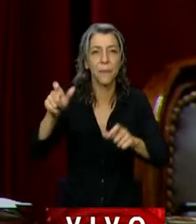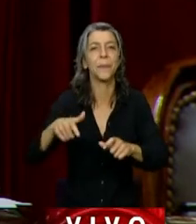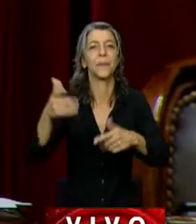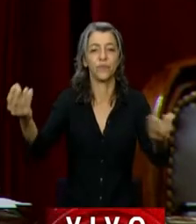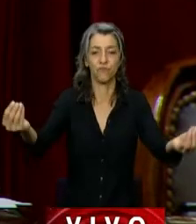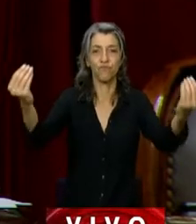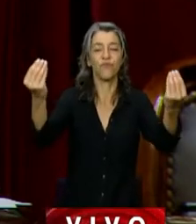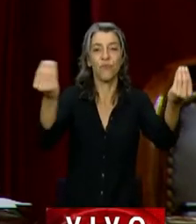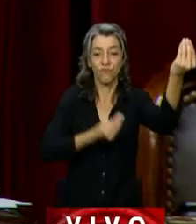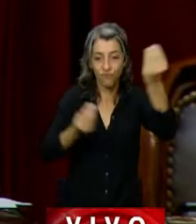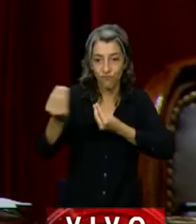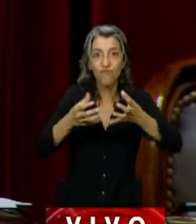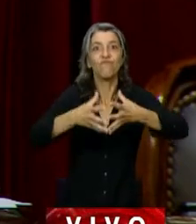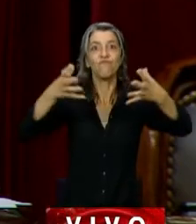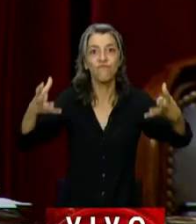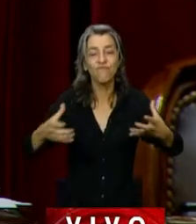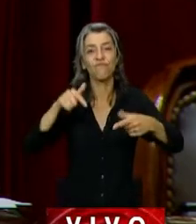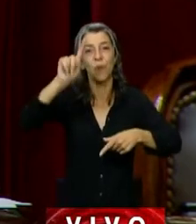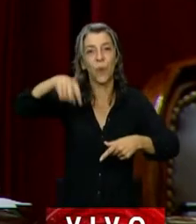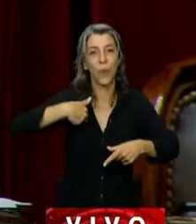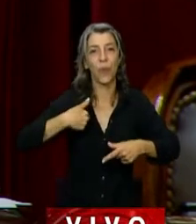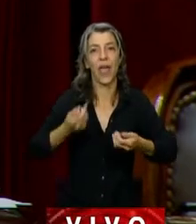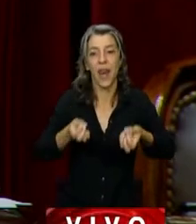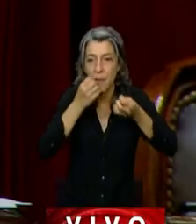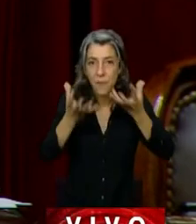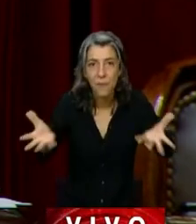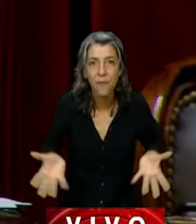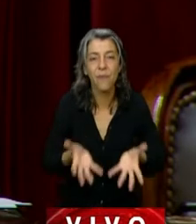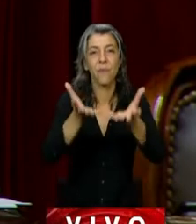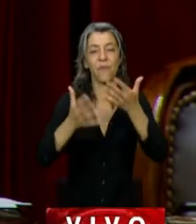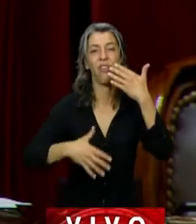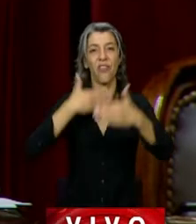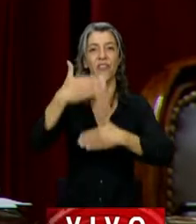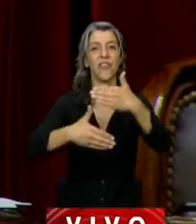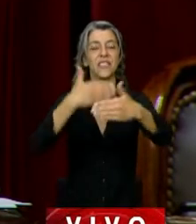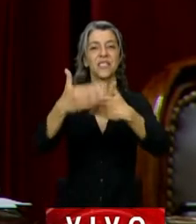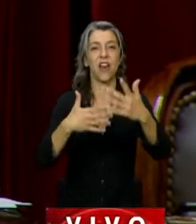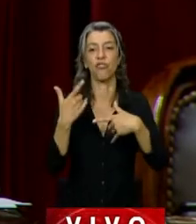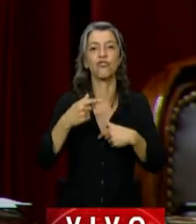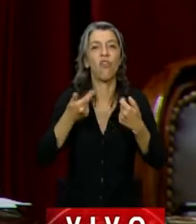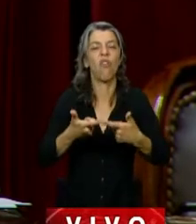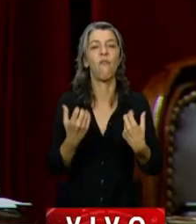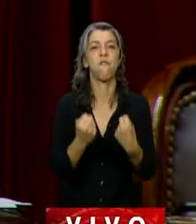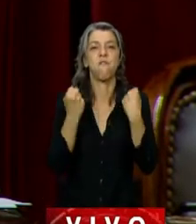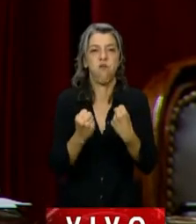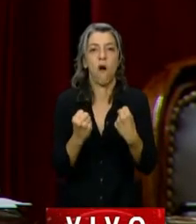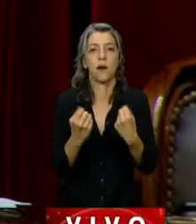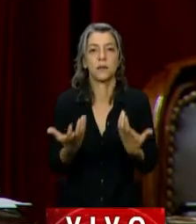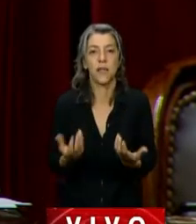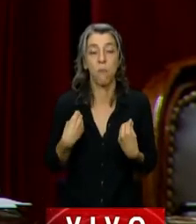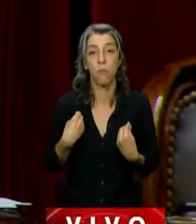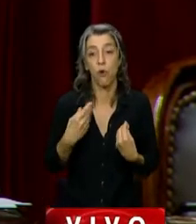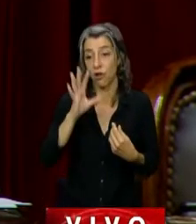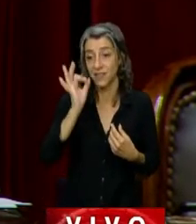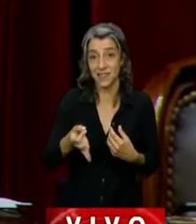crecer, desarrollarse y tener estratégicamente la fortaleza que necesita por ser